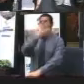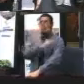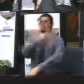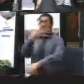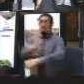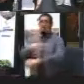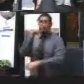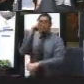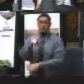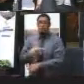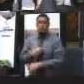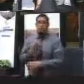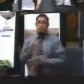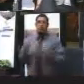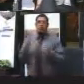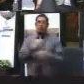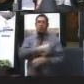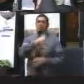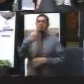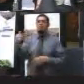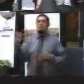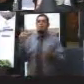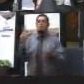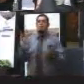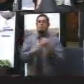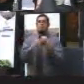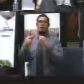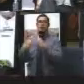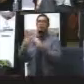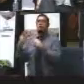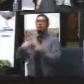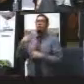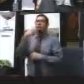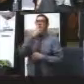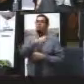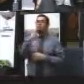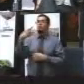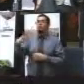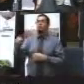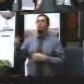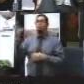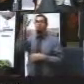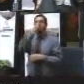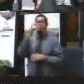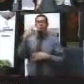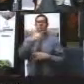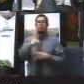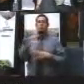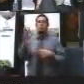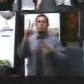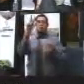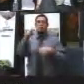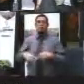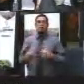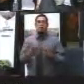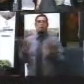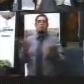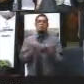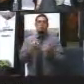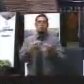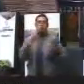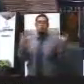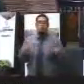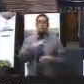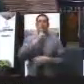vigencia. Cada país debe construir pragmáticamente sobre su realidad y su tiempo la mejor forma de Estado